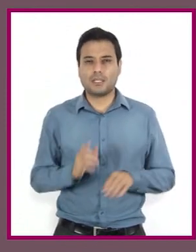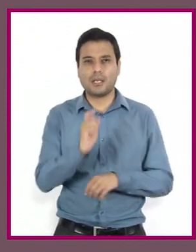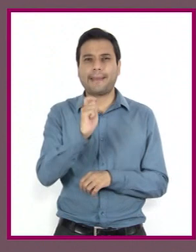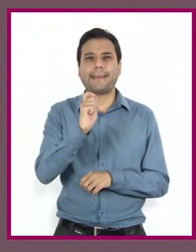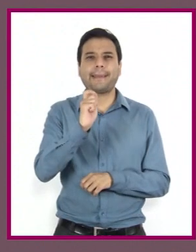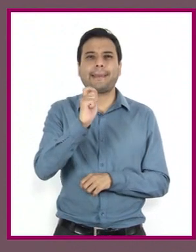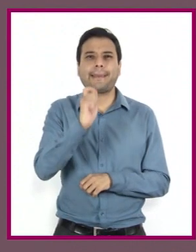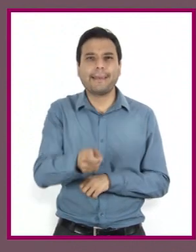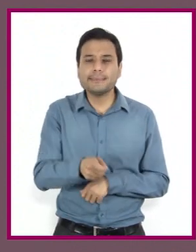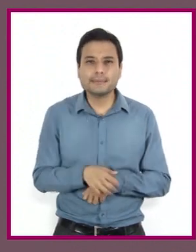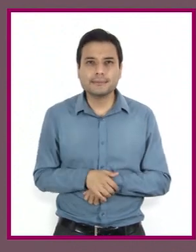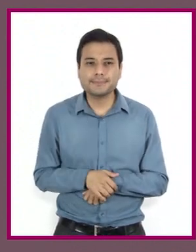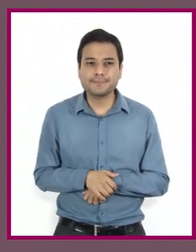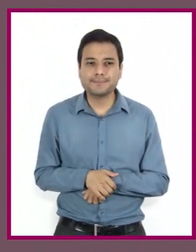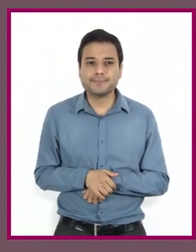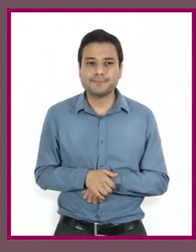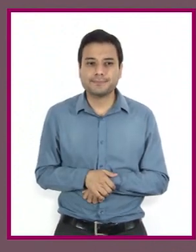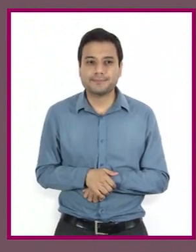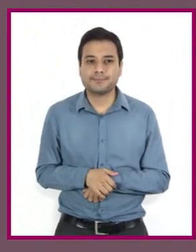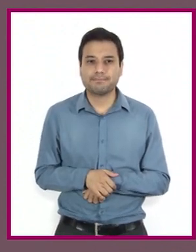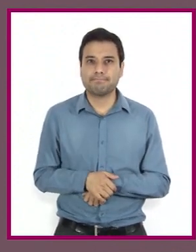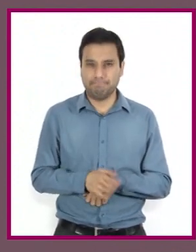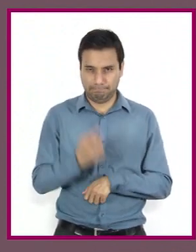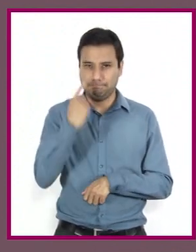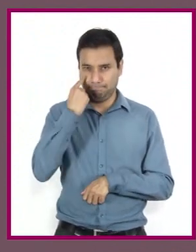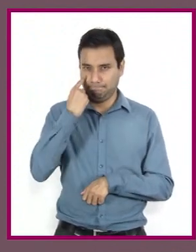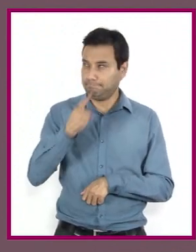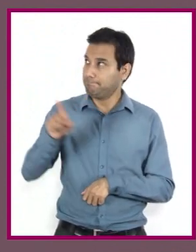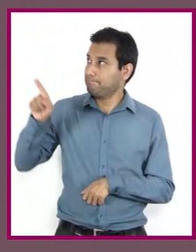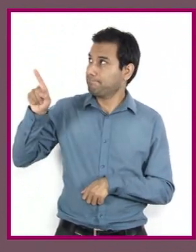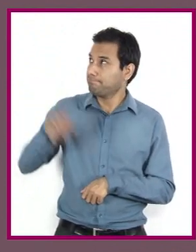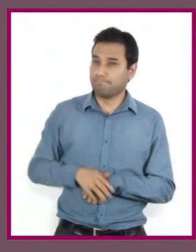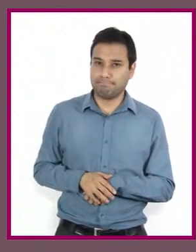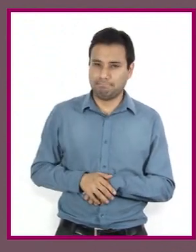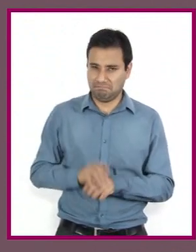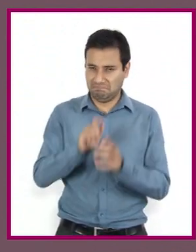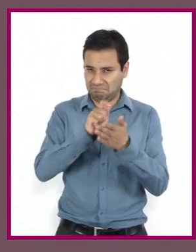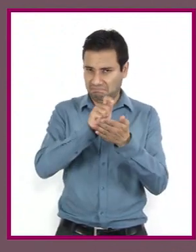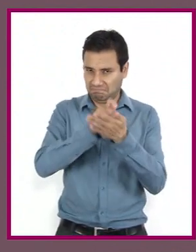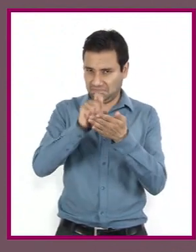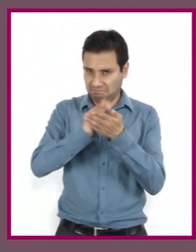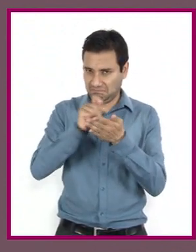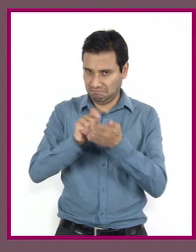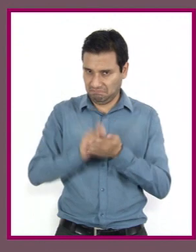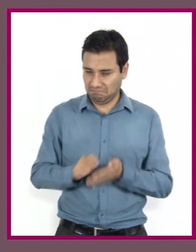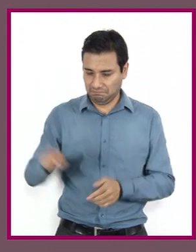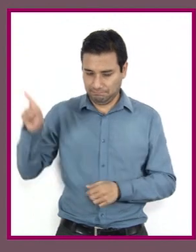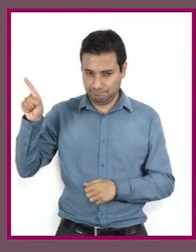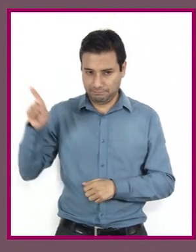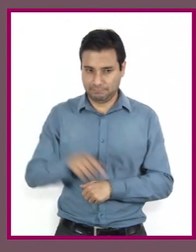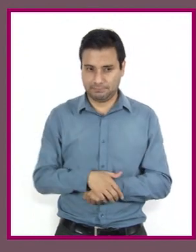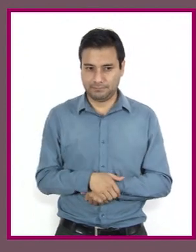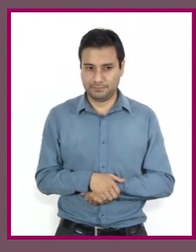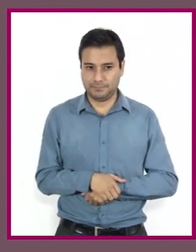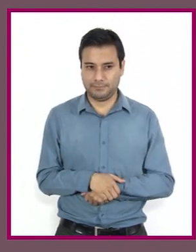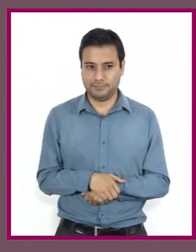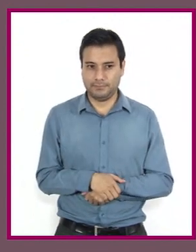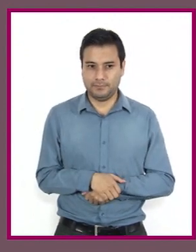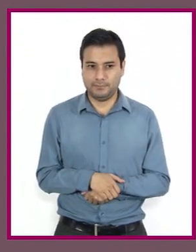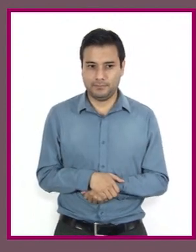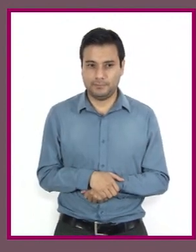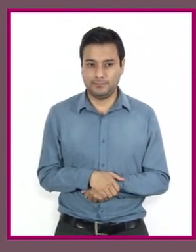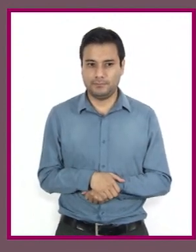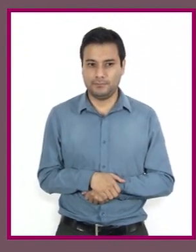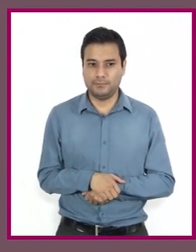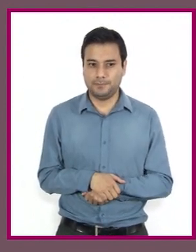del Código Federal Electoral, donde se destacan las coaliciones partidarias, el fortalecimiento de